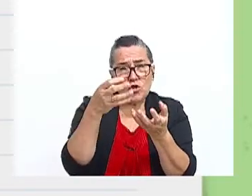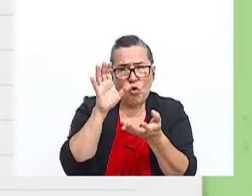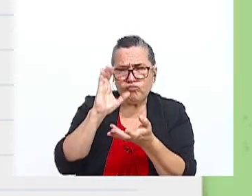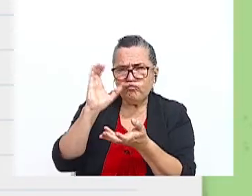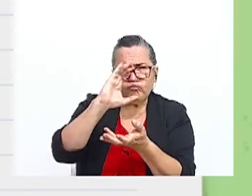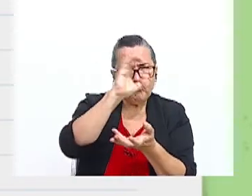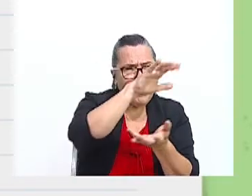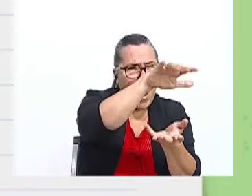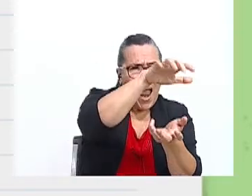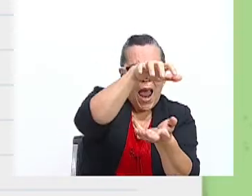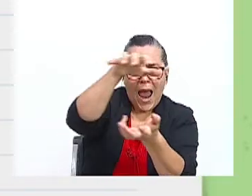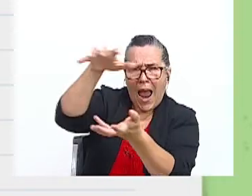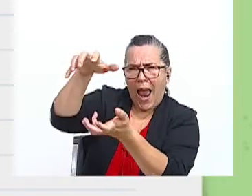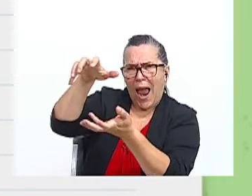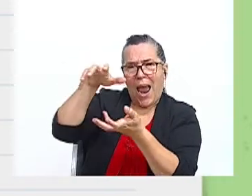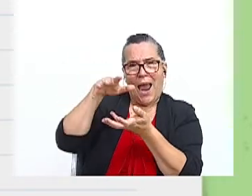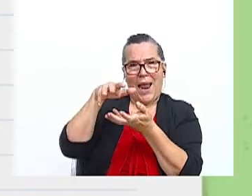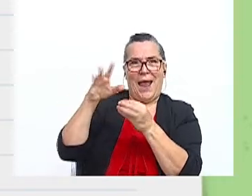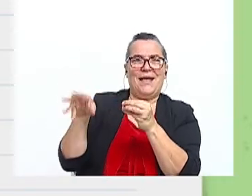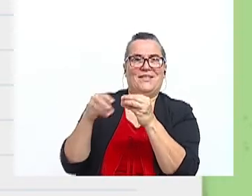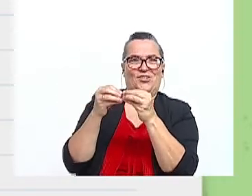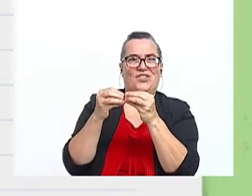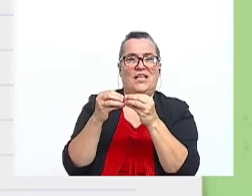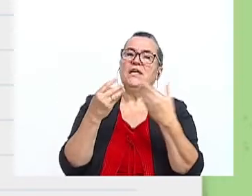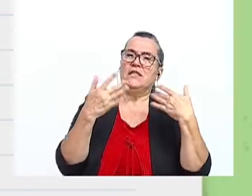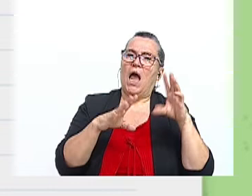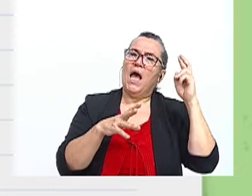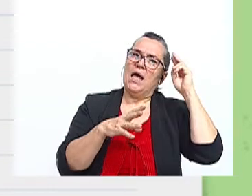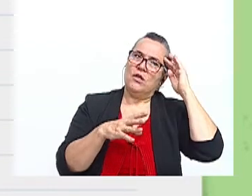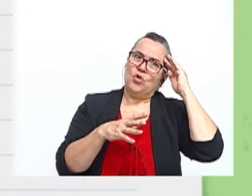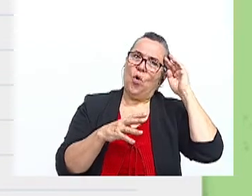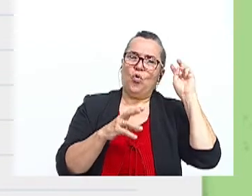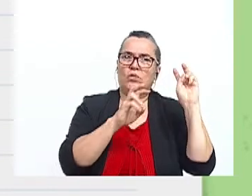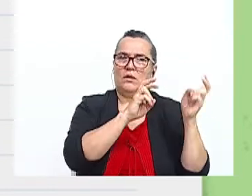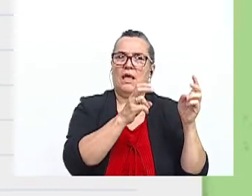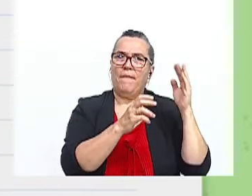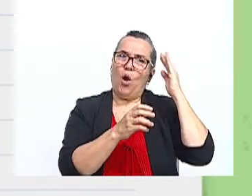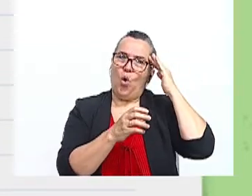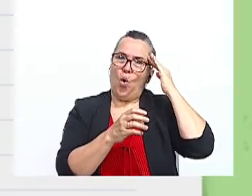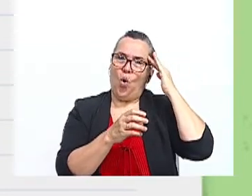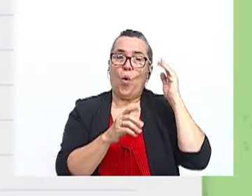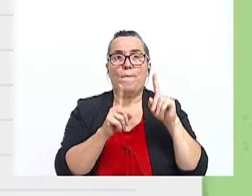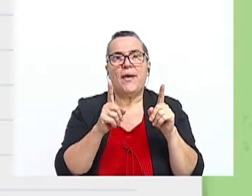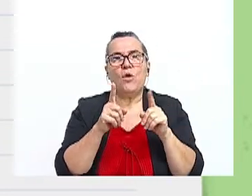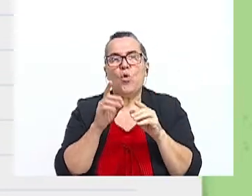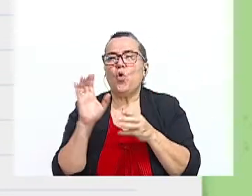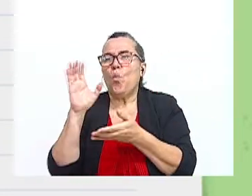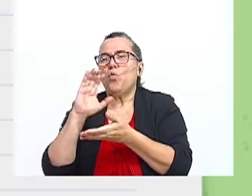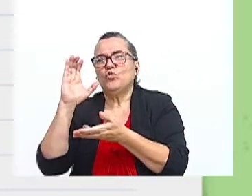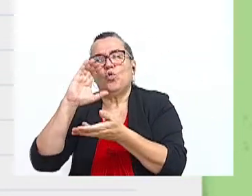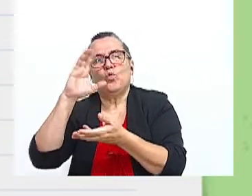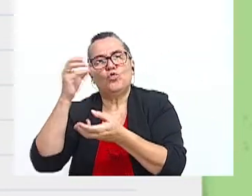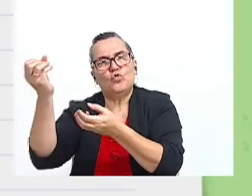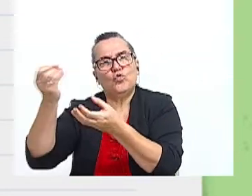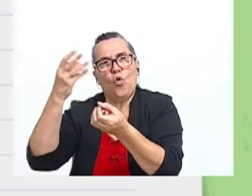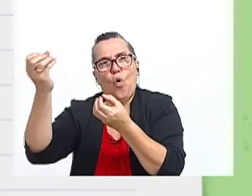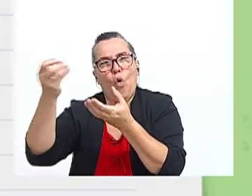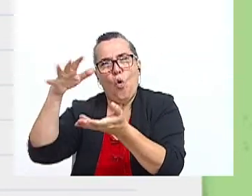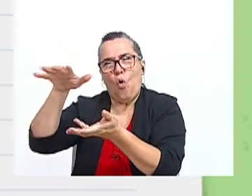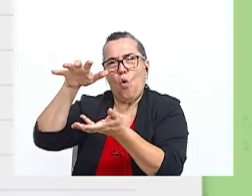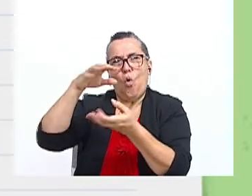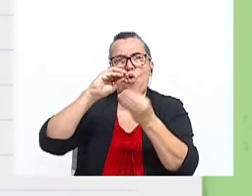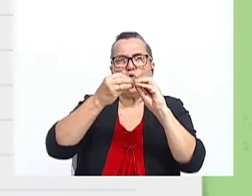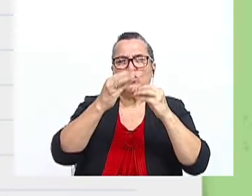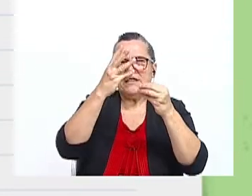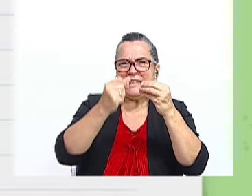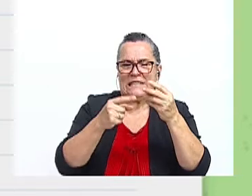adicional, porque aunque yo ya elegí un tema del cual conozco, pues aquí es donde empiezo a buscar esos datos, esas